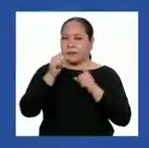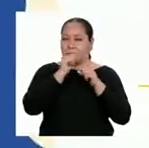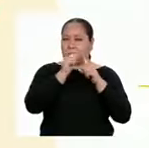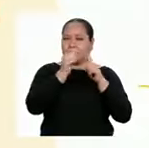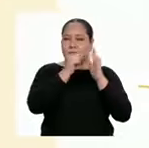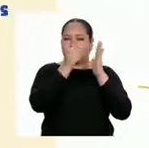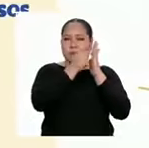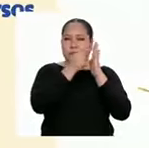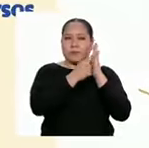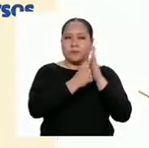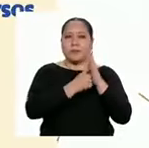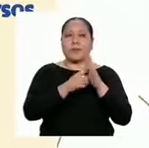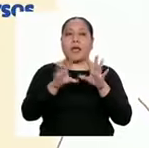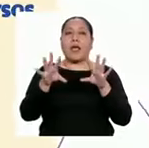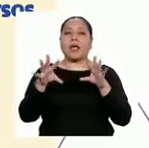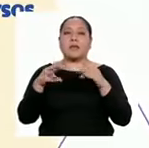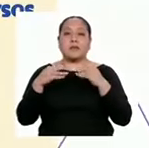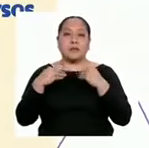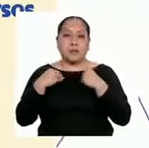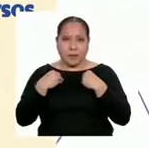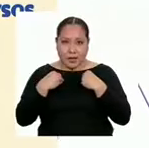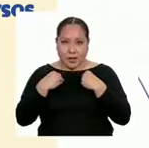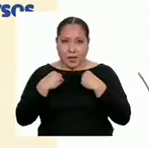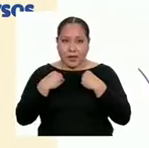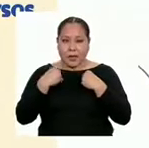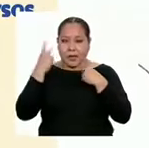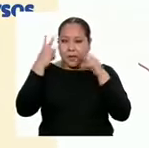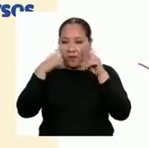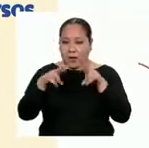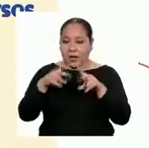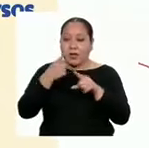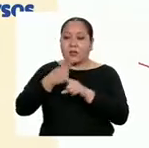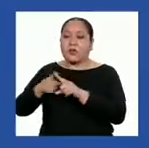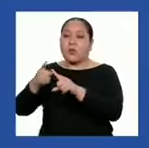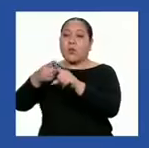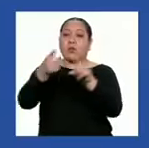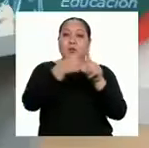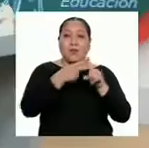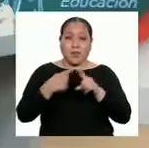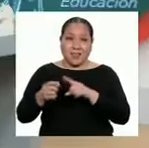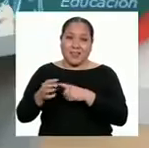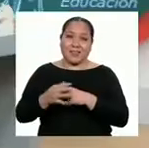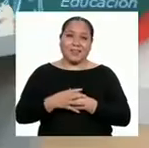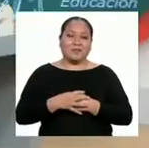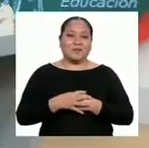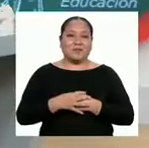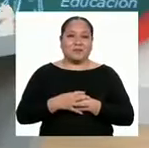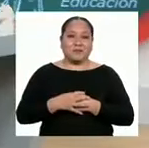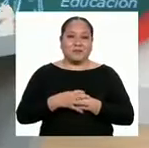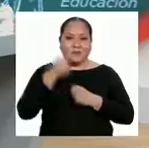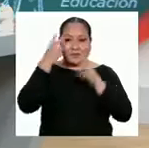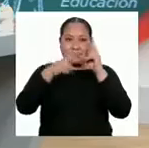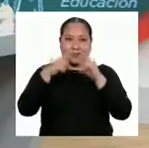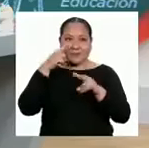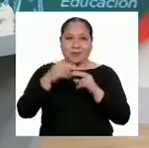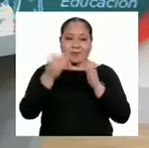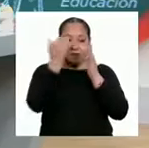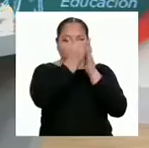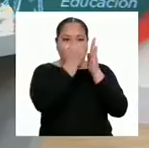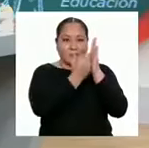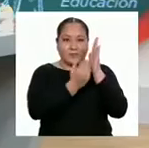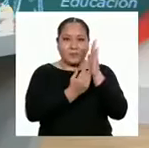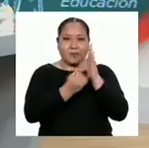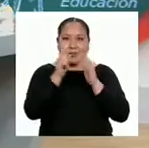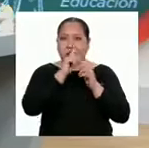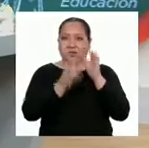1. Reconocer que somos diversos. Y para que vean cómo sigue esta